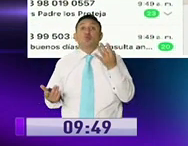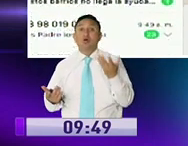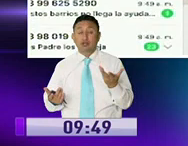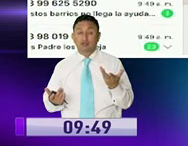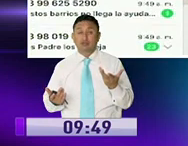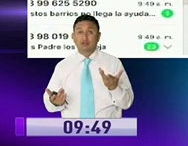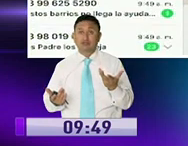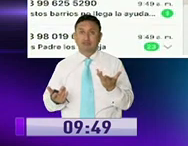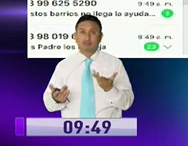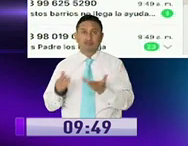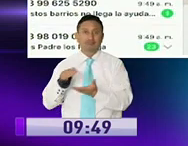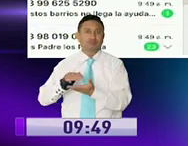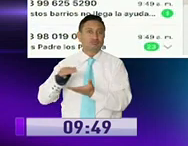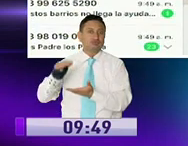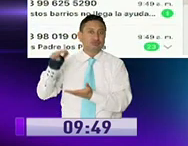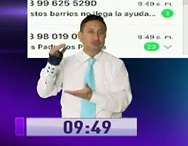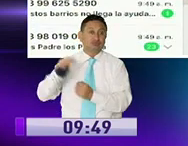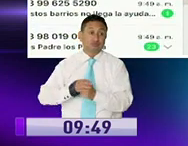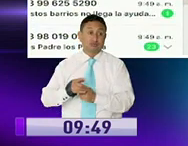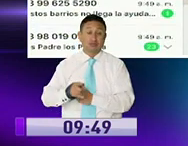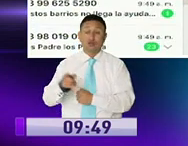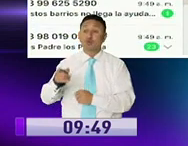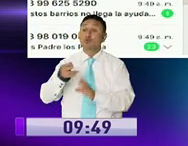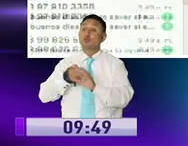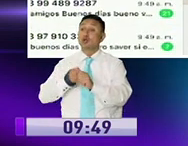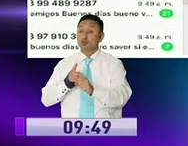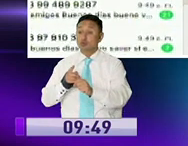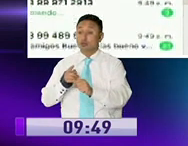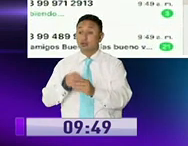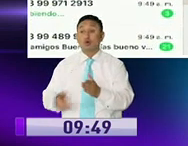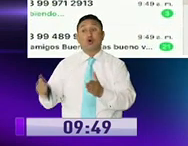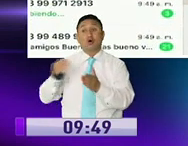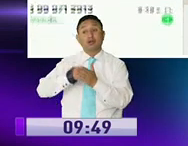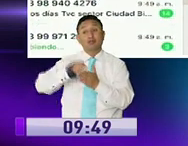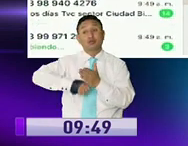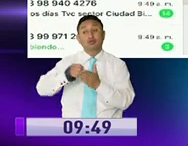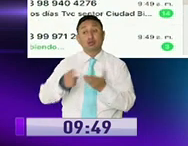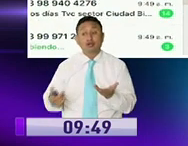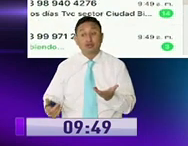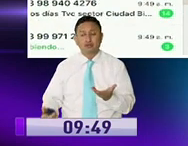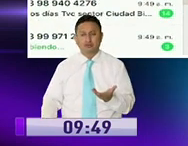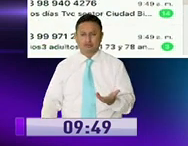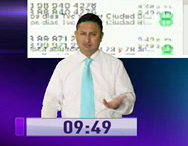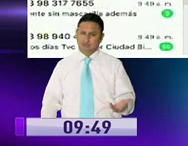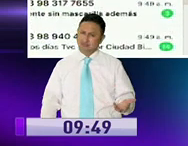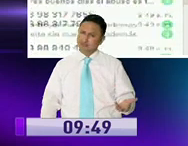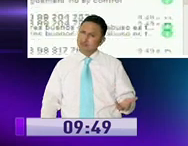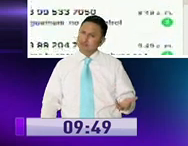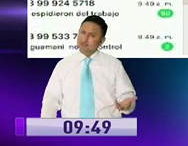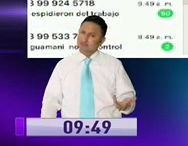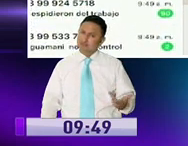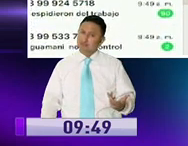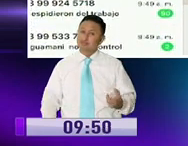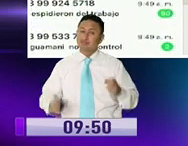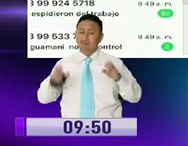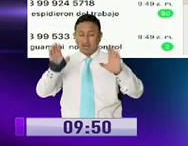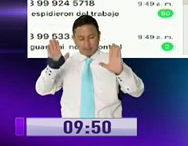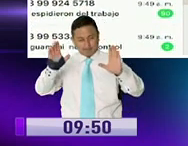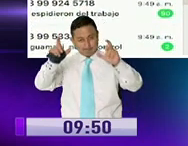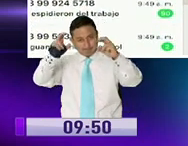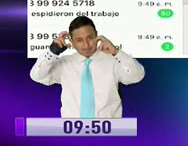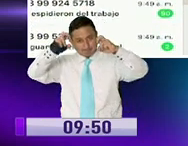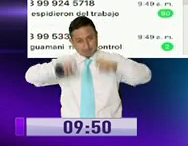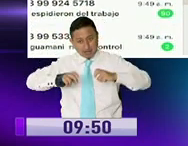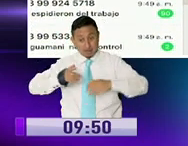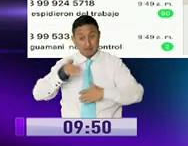problema acá es también que renuncien para volverse a contratar medio tiempo, ¿no? O sea, complicado. O sea, yo creo que ahí, a ver, hay que sentarse a charlar porque los